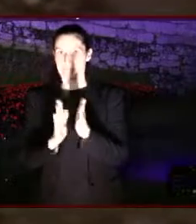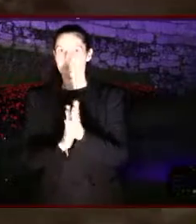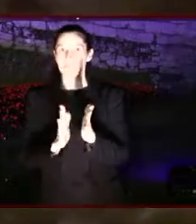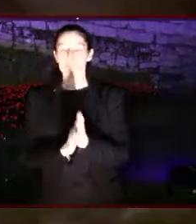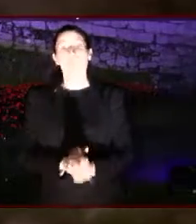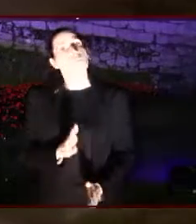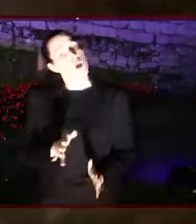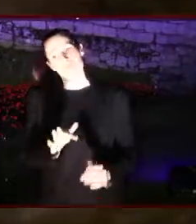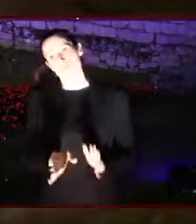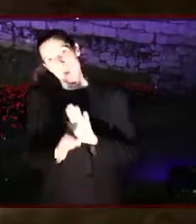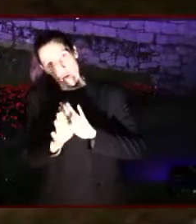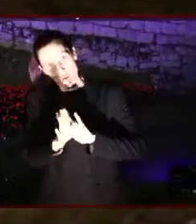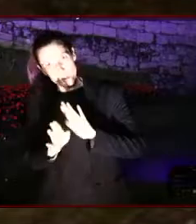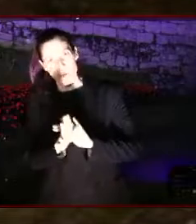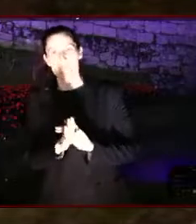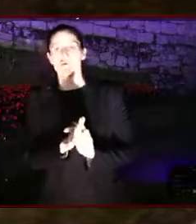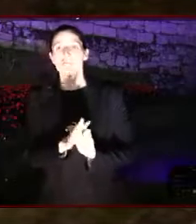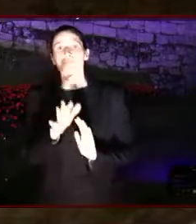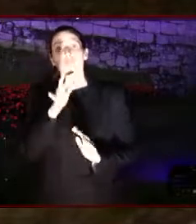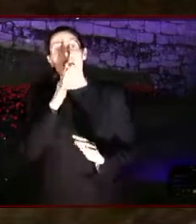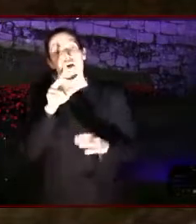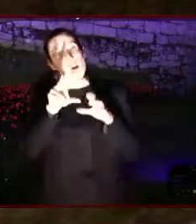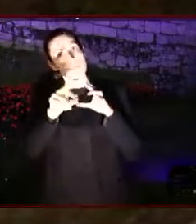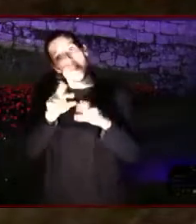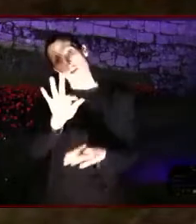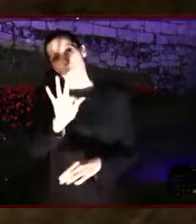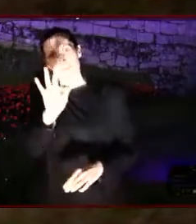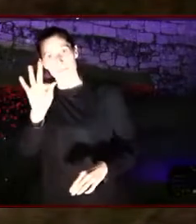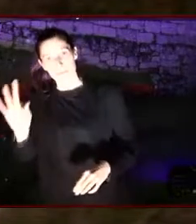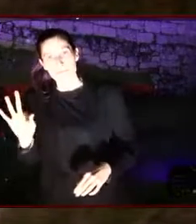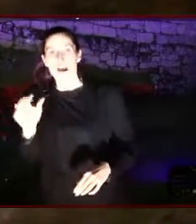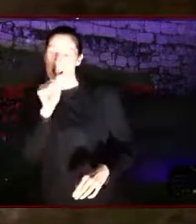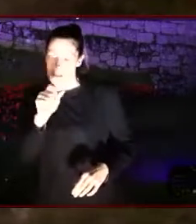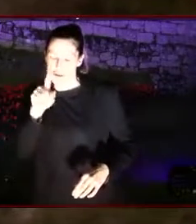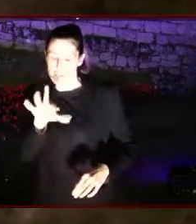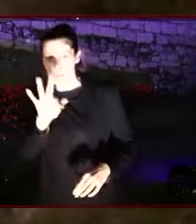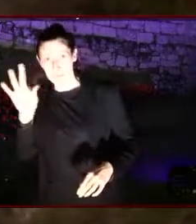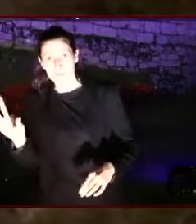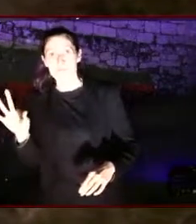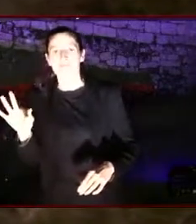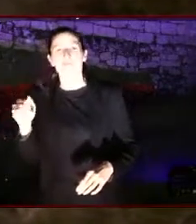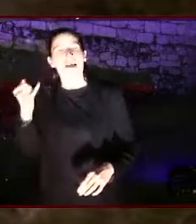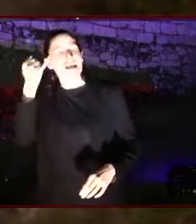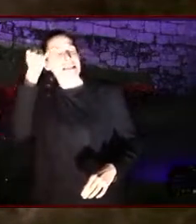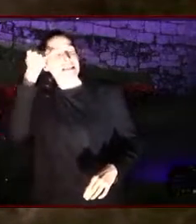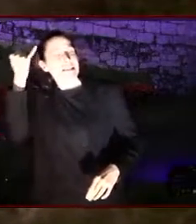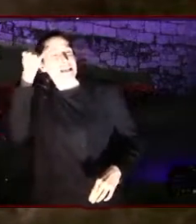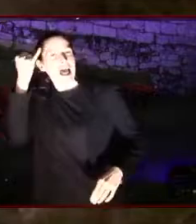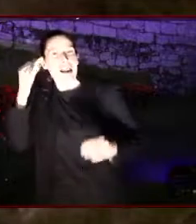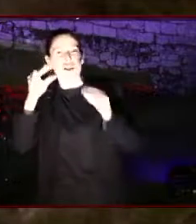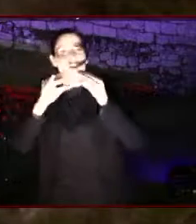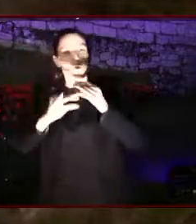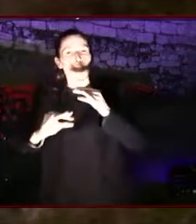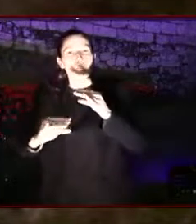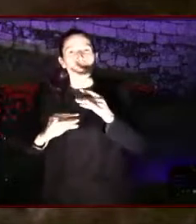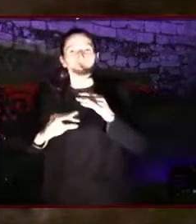Bueno, nos seguimos. O seguinte vídeo e canción é dunha talentosa clarinetista, pianista